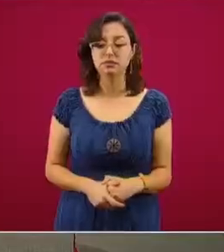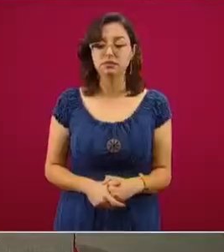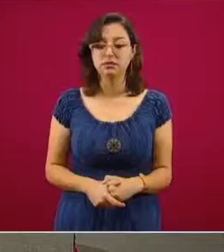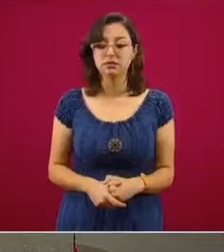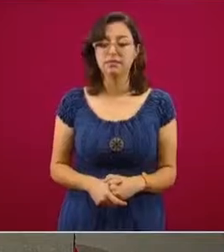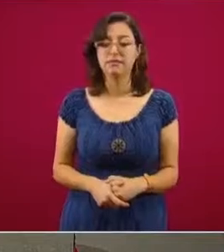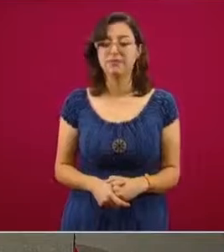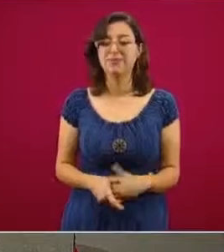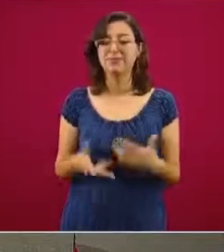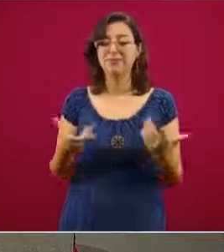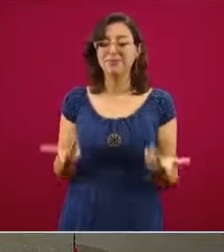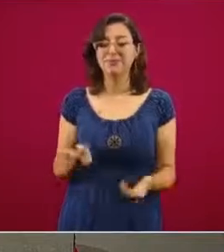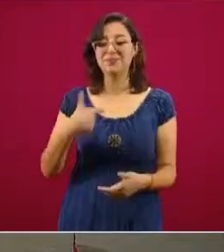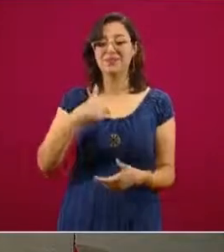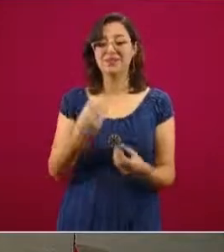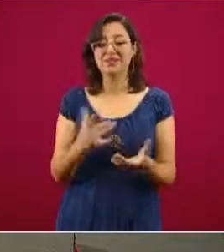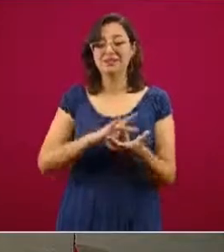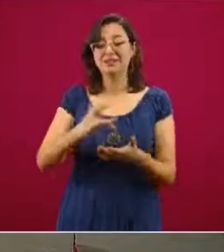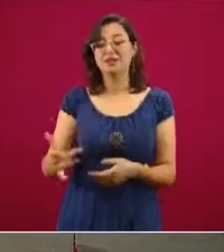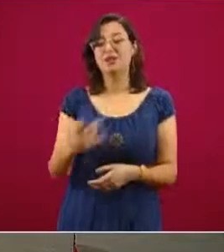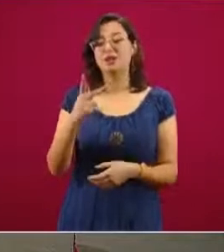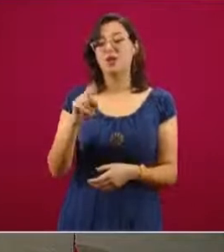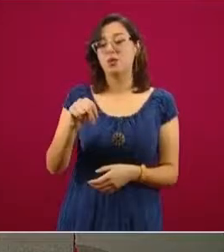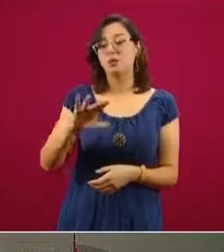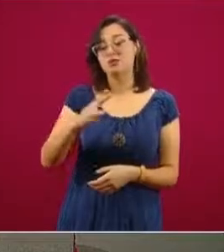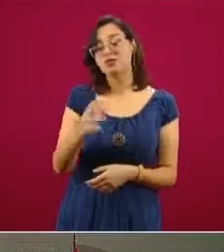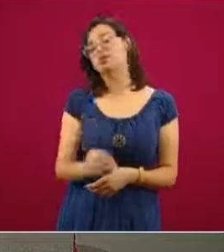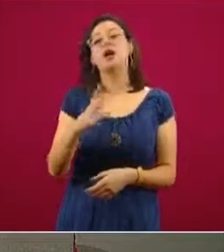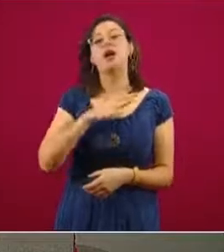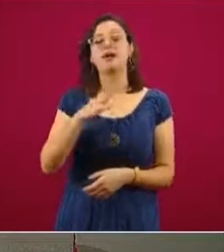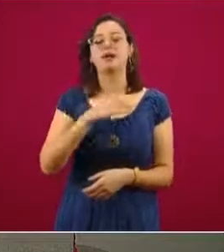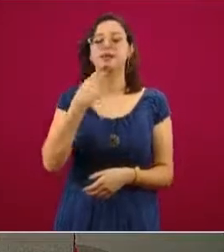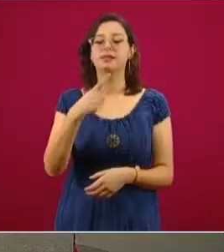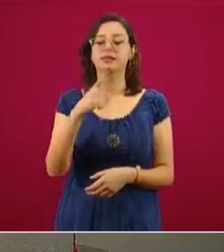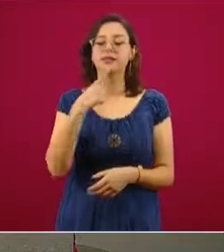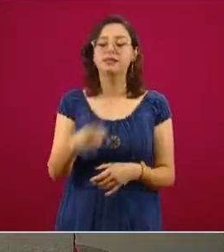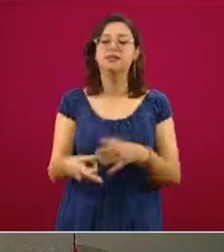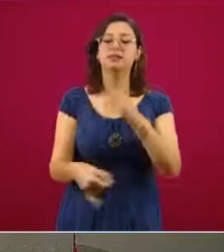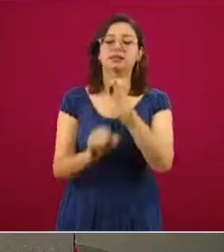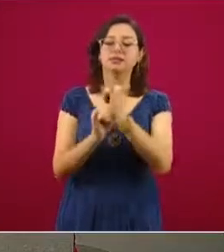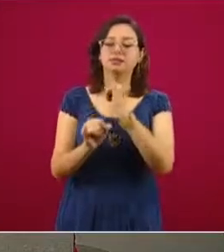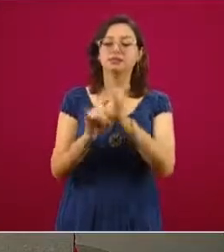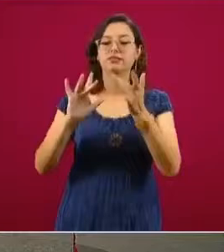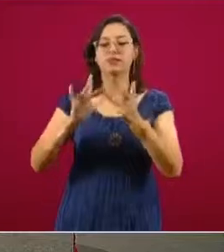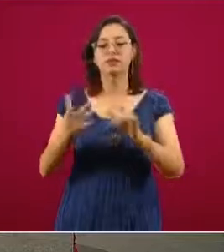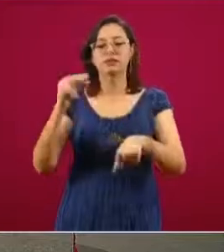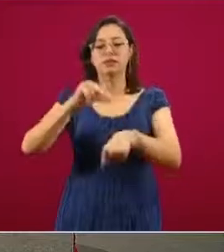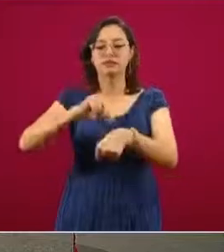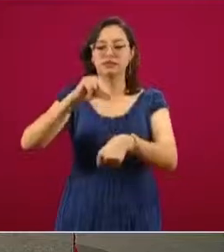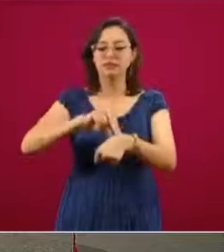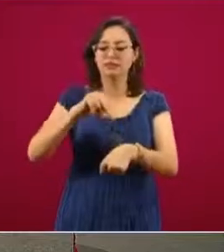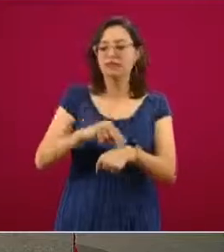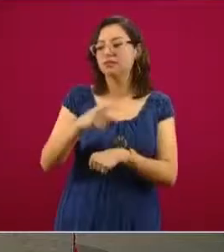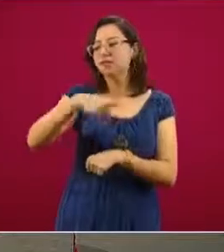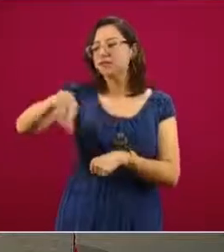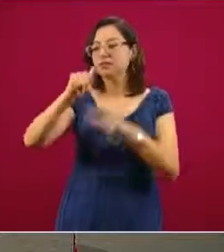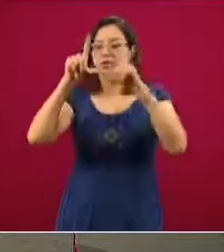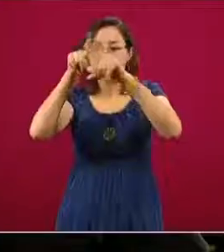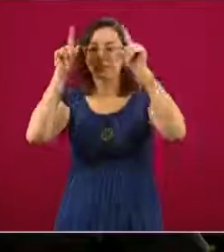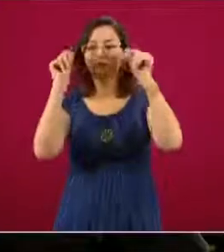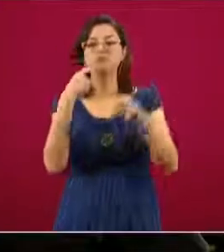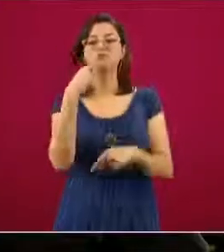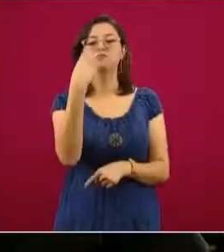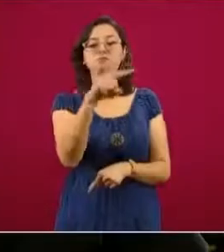Gracias, buenas noches. Poncho Gutiérrez. Hay algunas denuncias en redes sociales por parte del personal médico, doctores, enfermeras, que